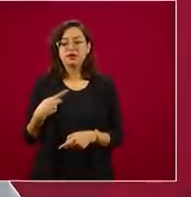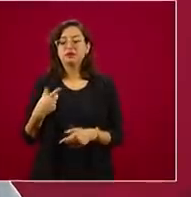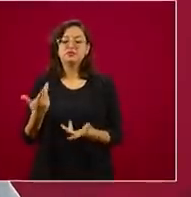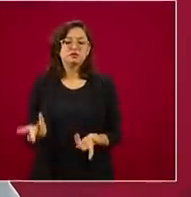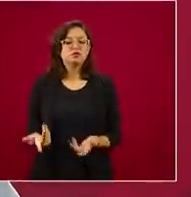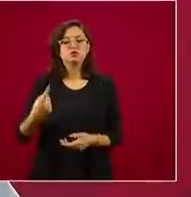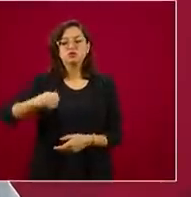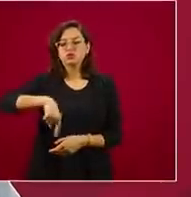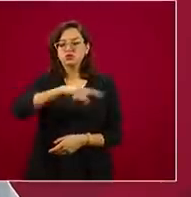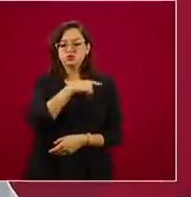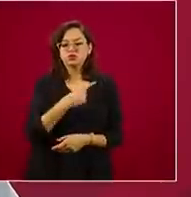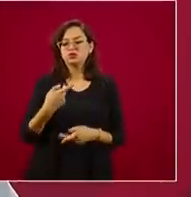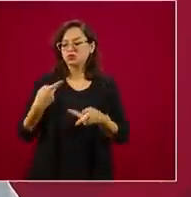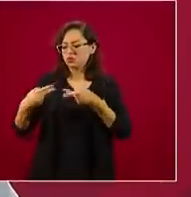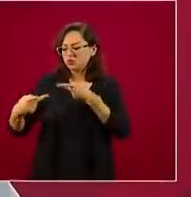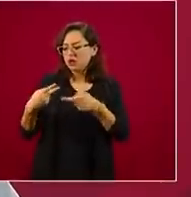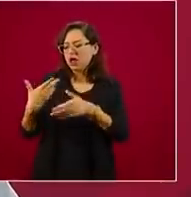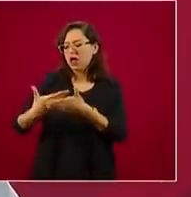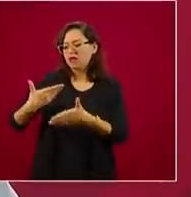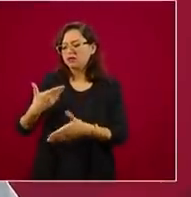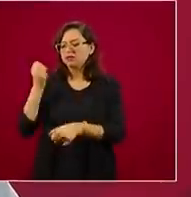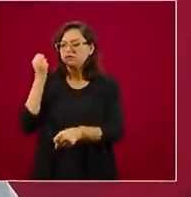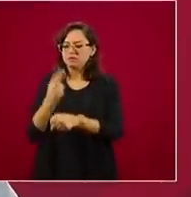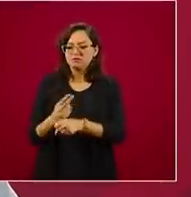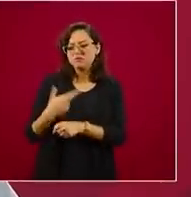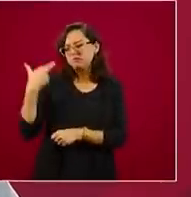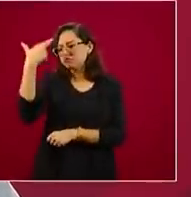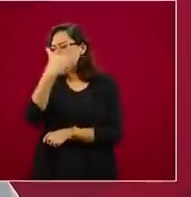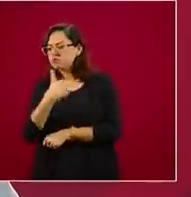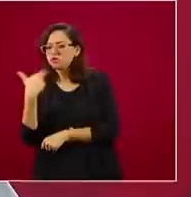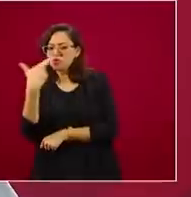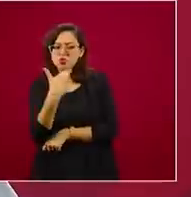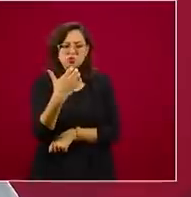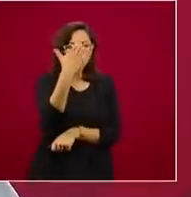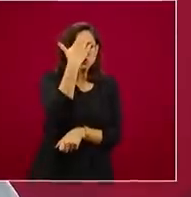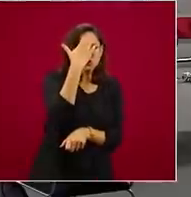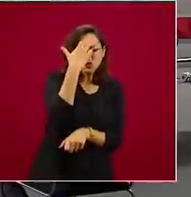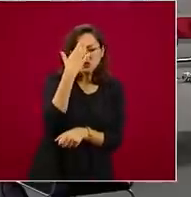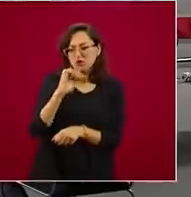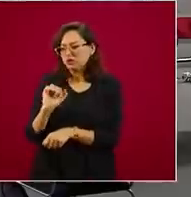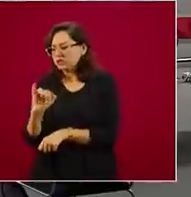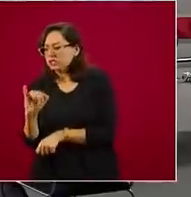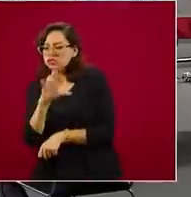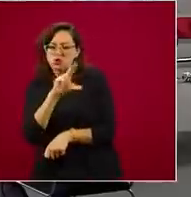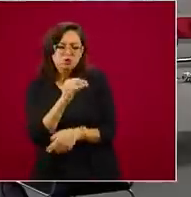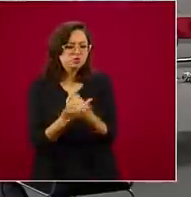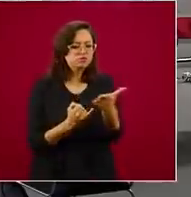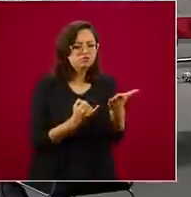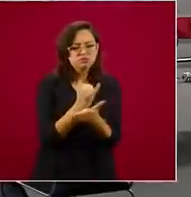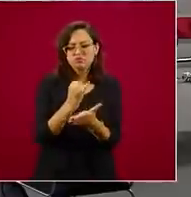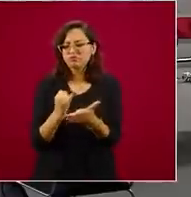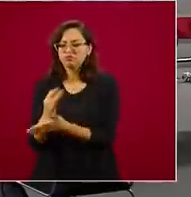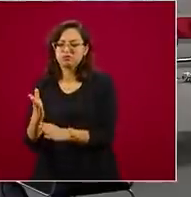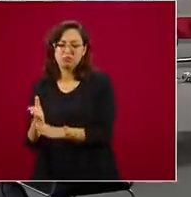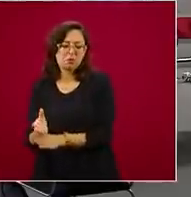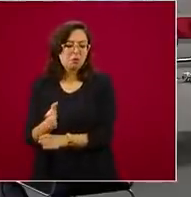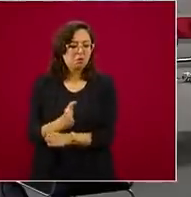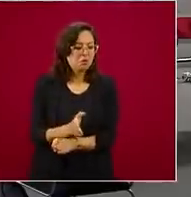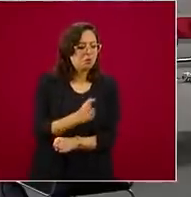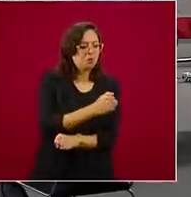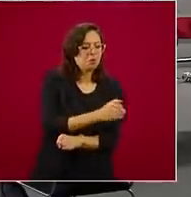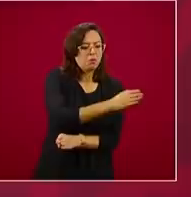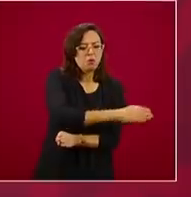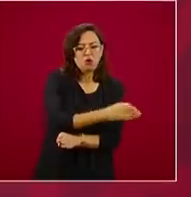adelantando, conociendo, estudiando, evaluando y desde luego tomando decisiones. Ante el peligro de